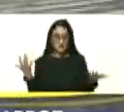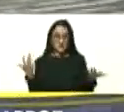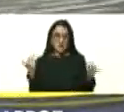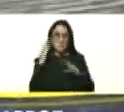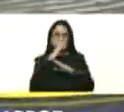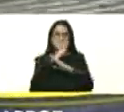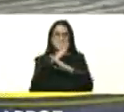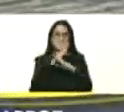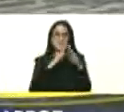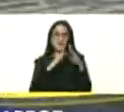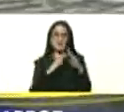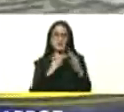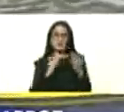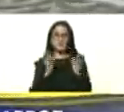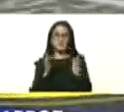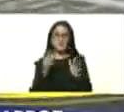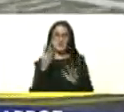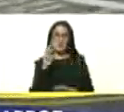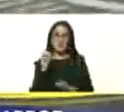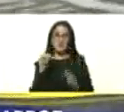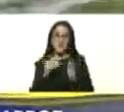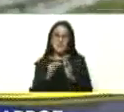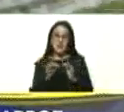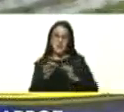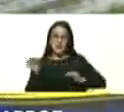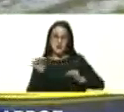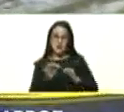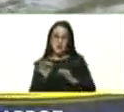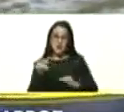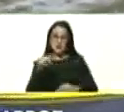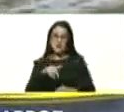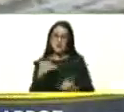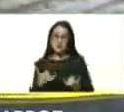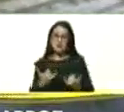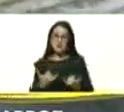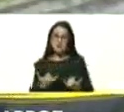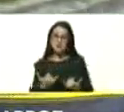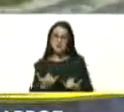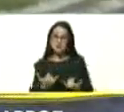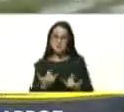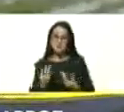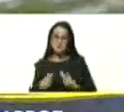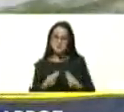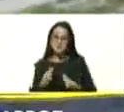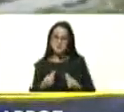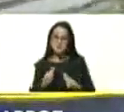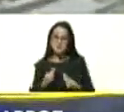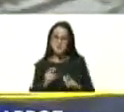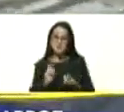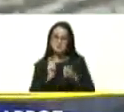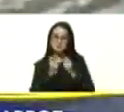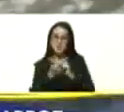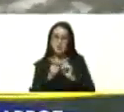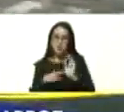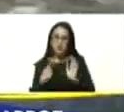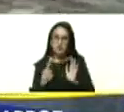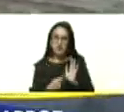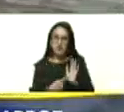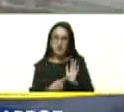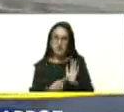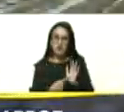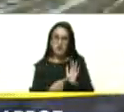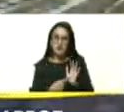mitad, que alcanza para 30.000 hectáreas, al cual en este momento, por cierto, estamos haciendo una rehabilitación integral de